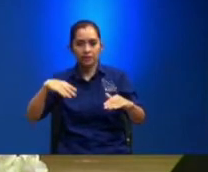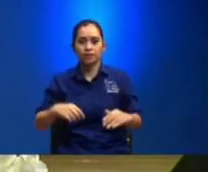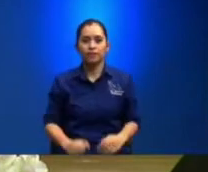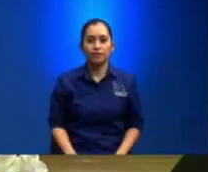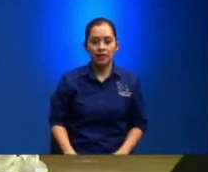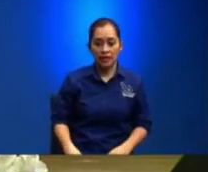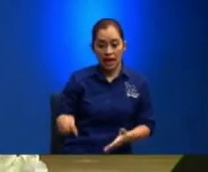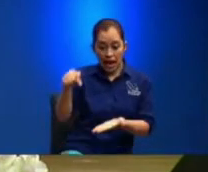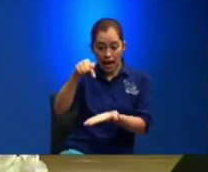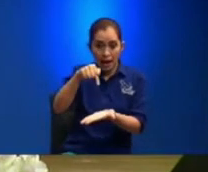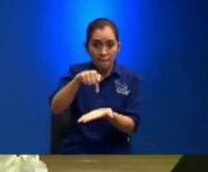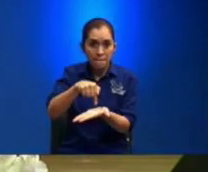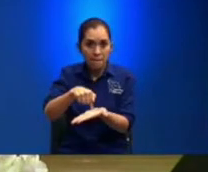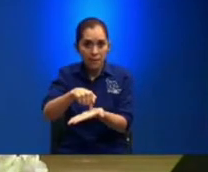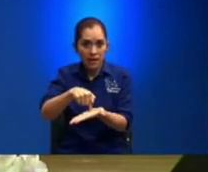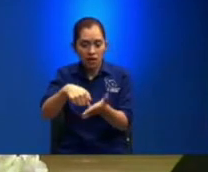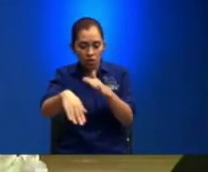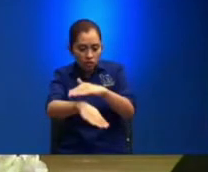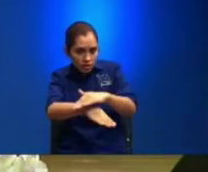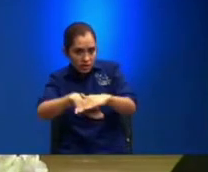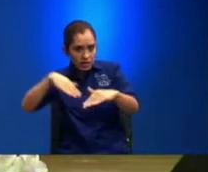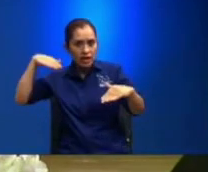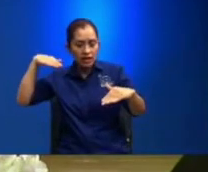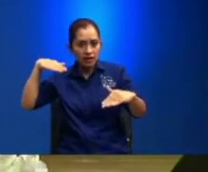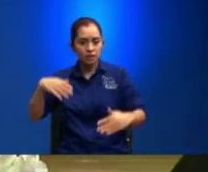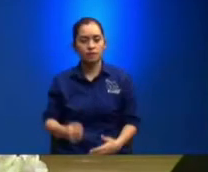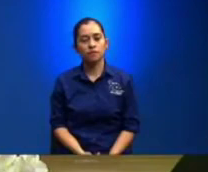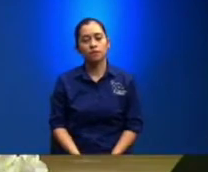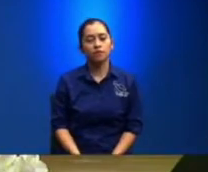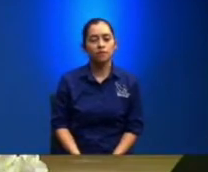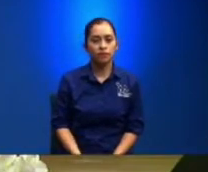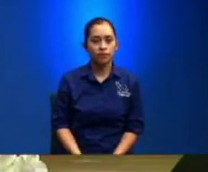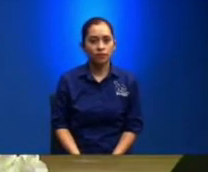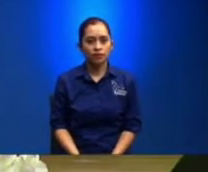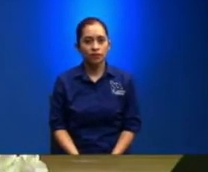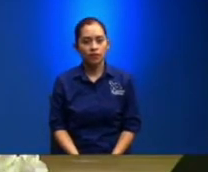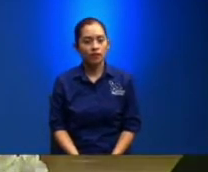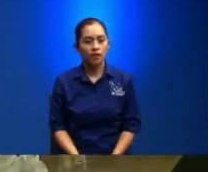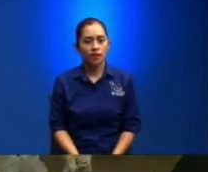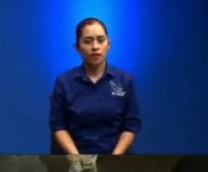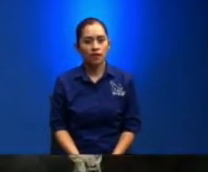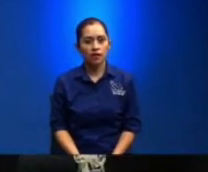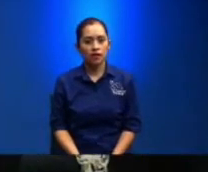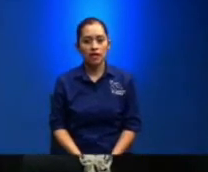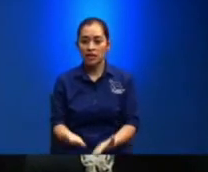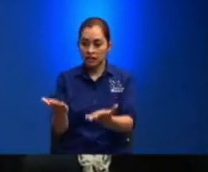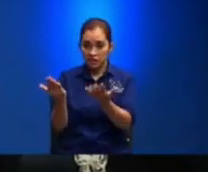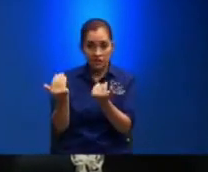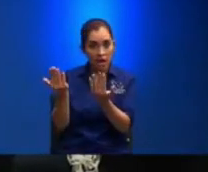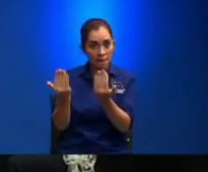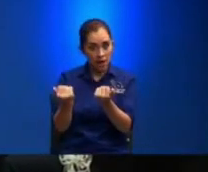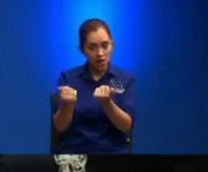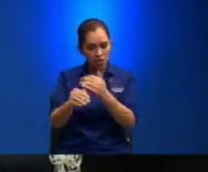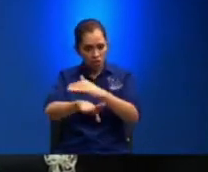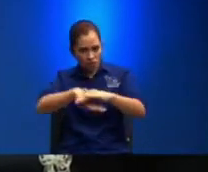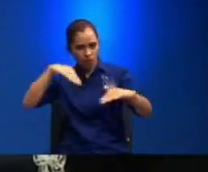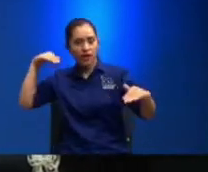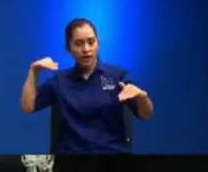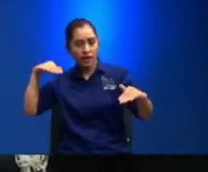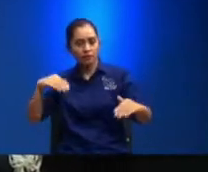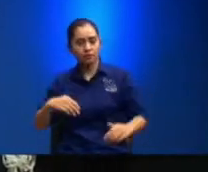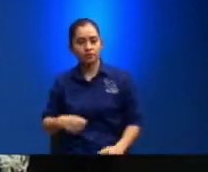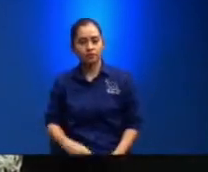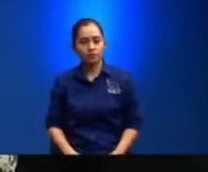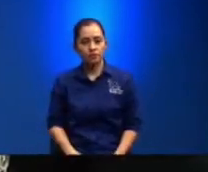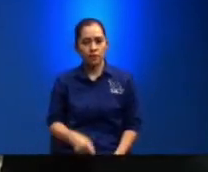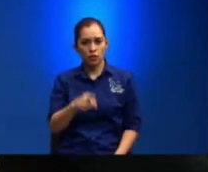ahora y qué tremendo porque se ha llamado fuera de óseas aldea y